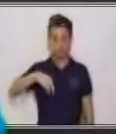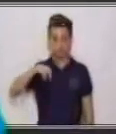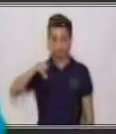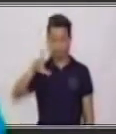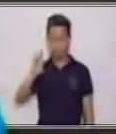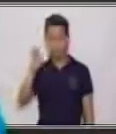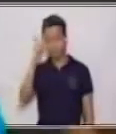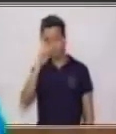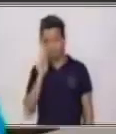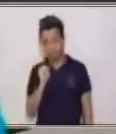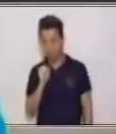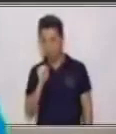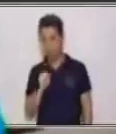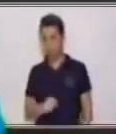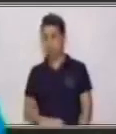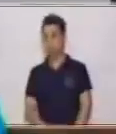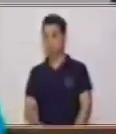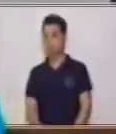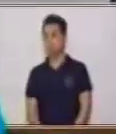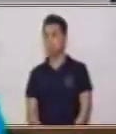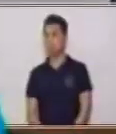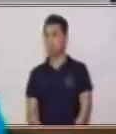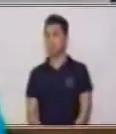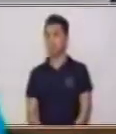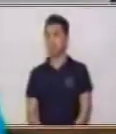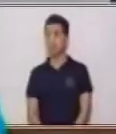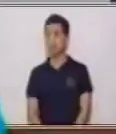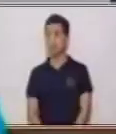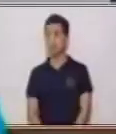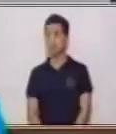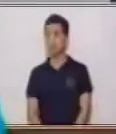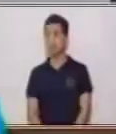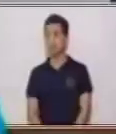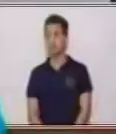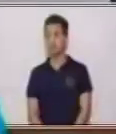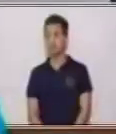hacer parte de este referente. Entonces también lo vamos a colocar aquí.